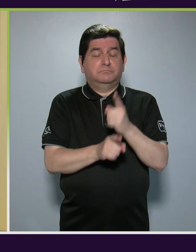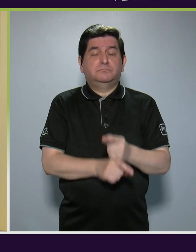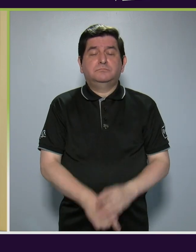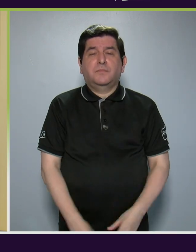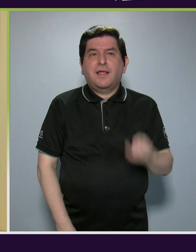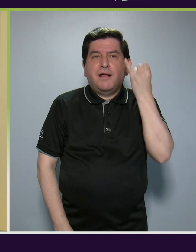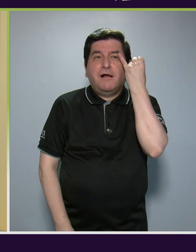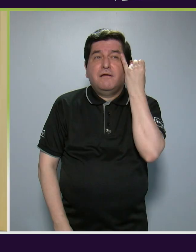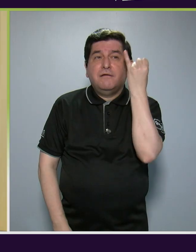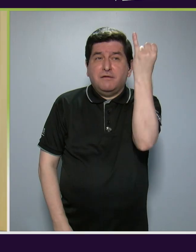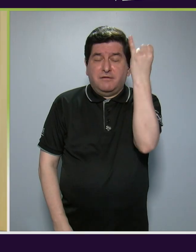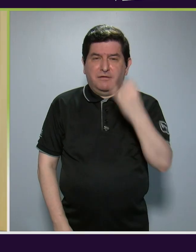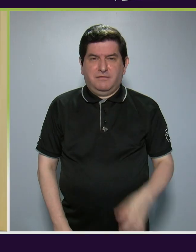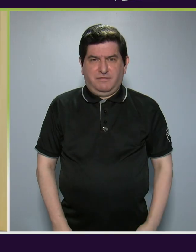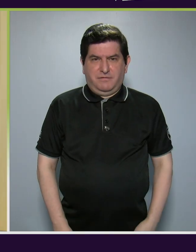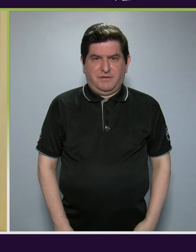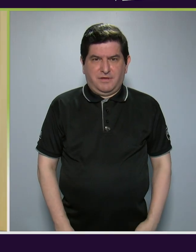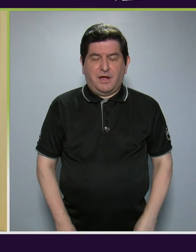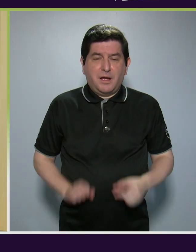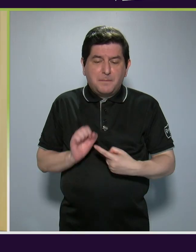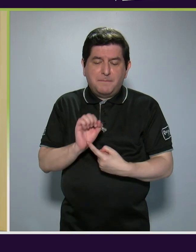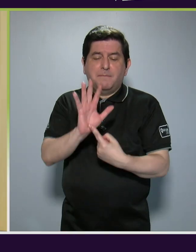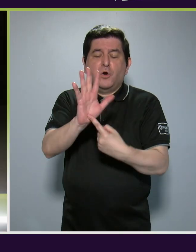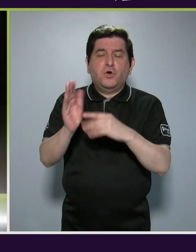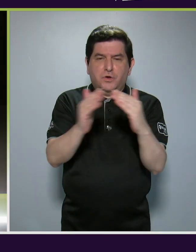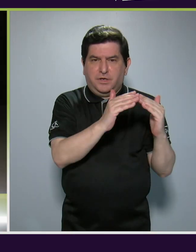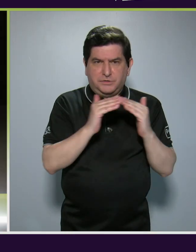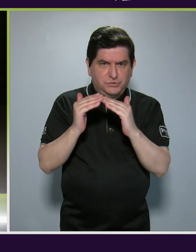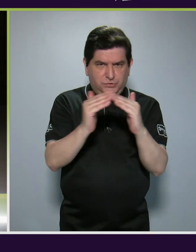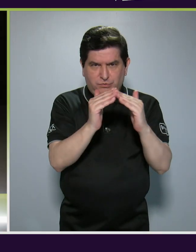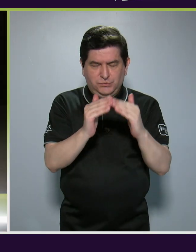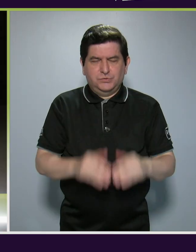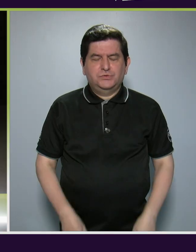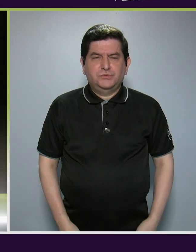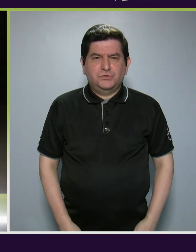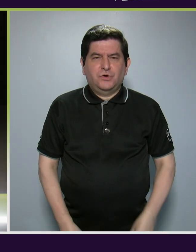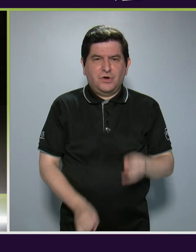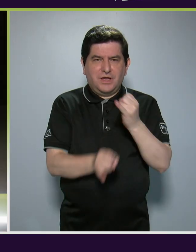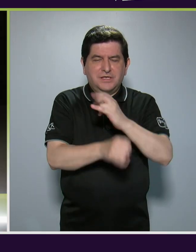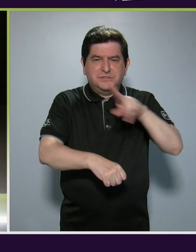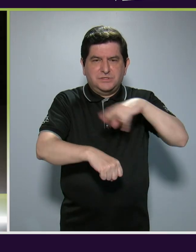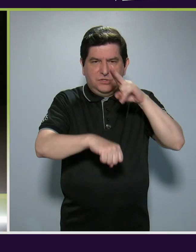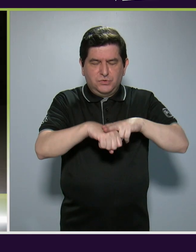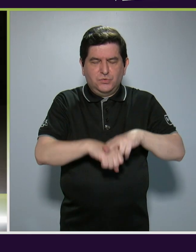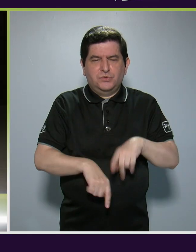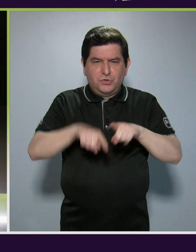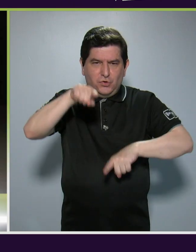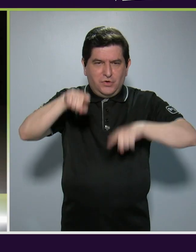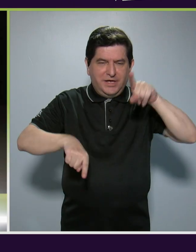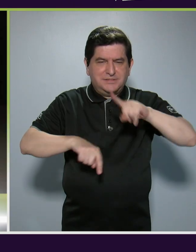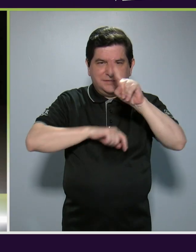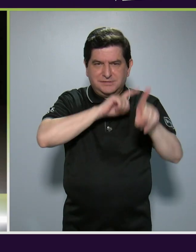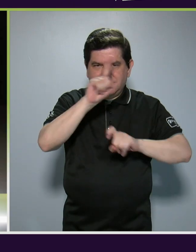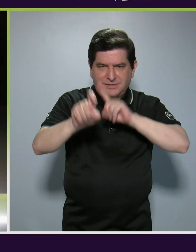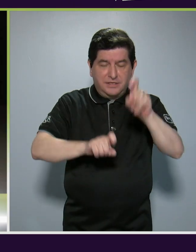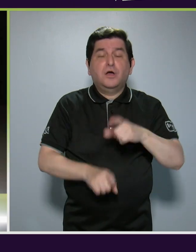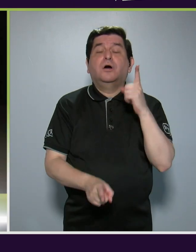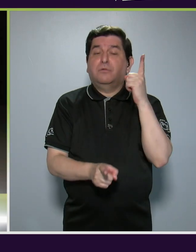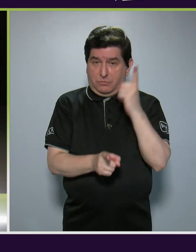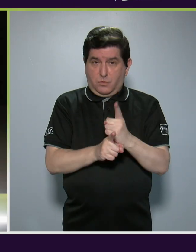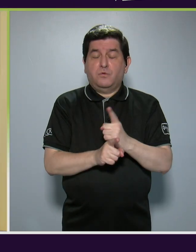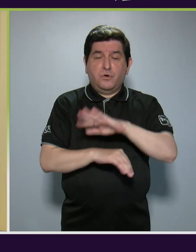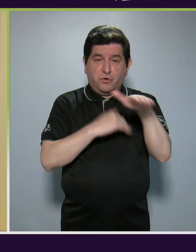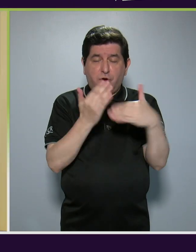estimaciones o las proyecciones de población que hizo el Instituto Nacional de Estadística y Censo, en donde sí, efectivamente todos